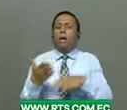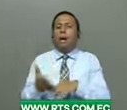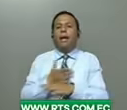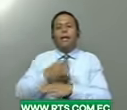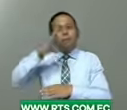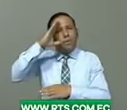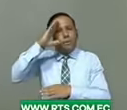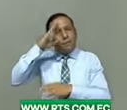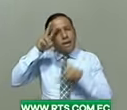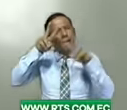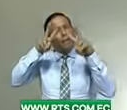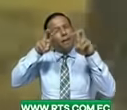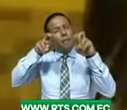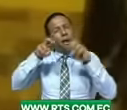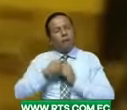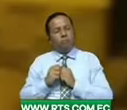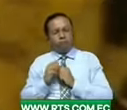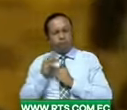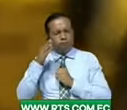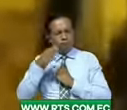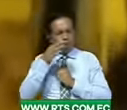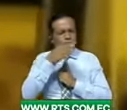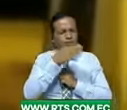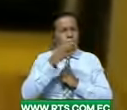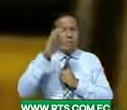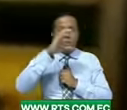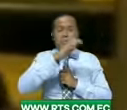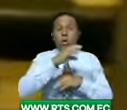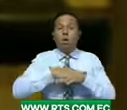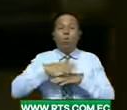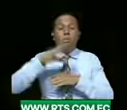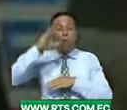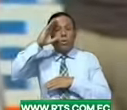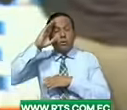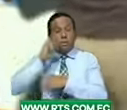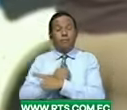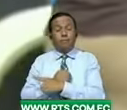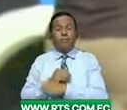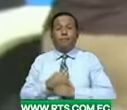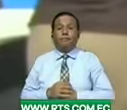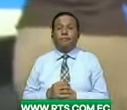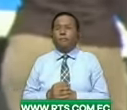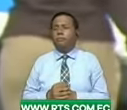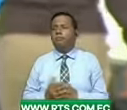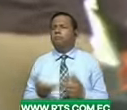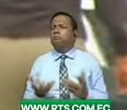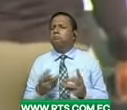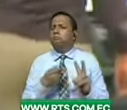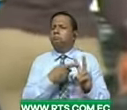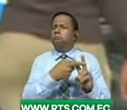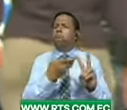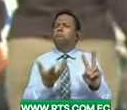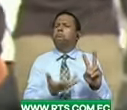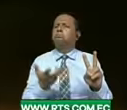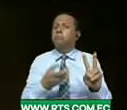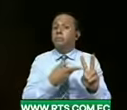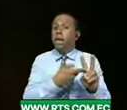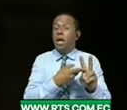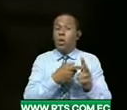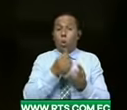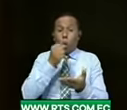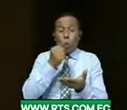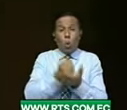operativo Transnacional 1, llevado a cabo por la Policía Nacional. Se los acusa de falsificar documentos